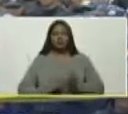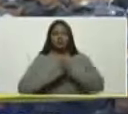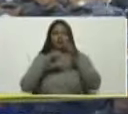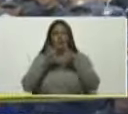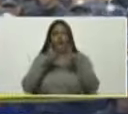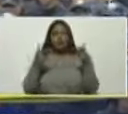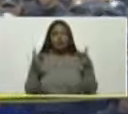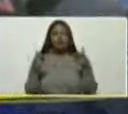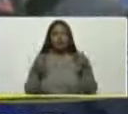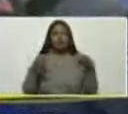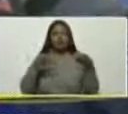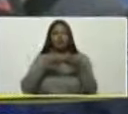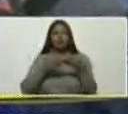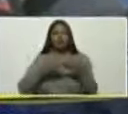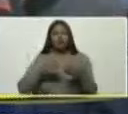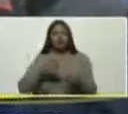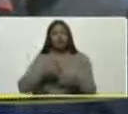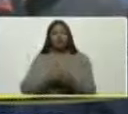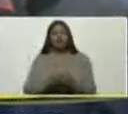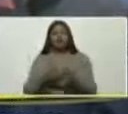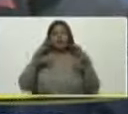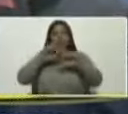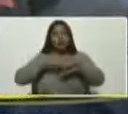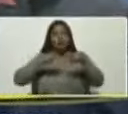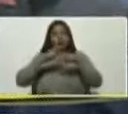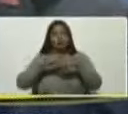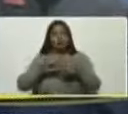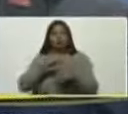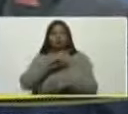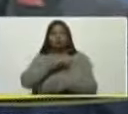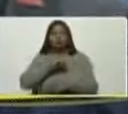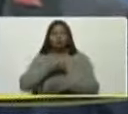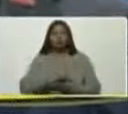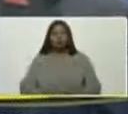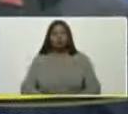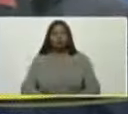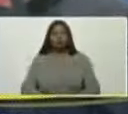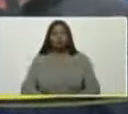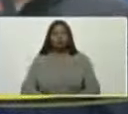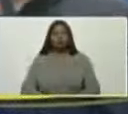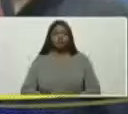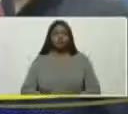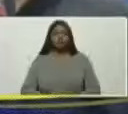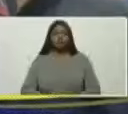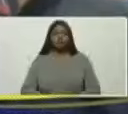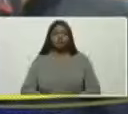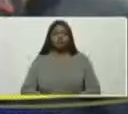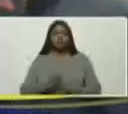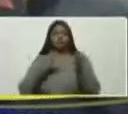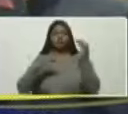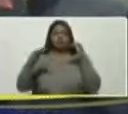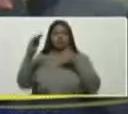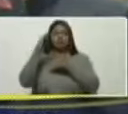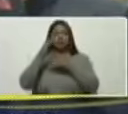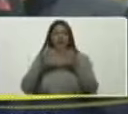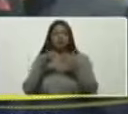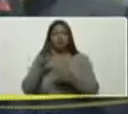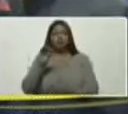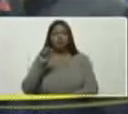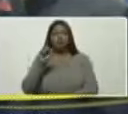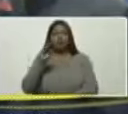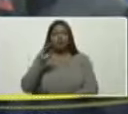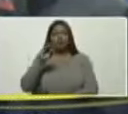general del Cuerpo de Investigaciones Científicas Penales y Criminalísticas, mayor general Fabio